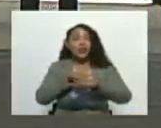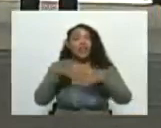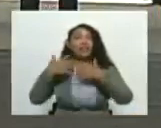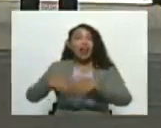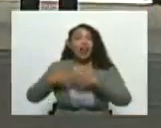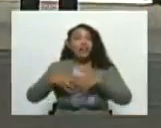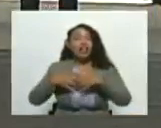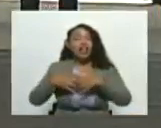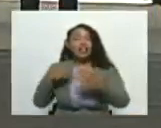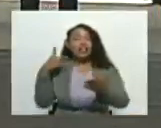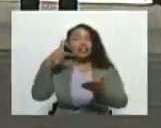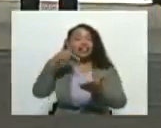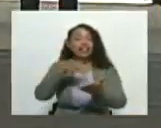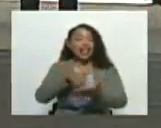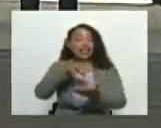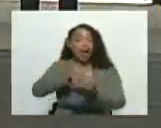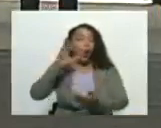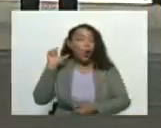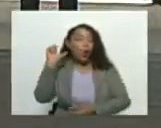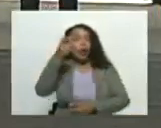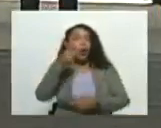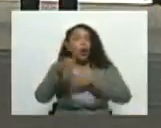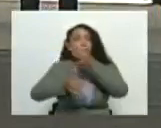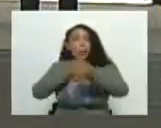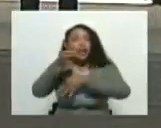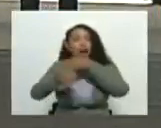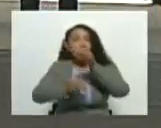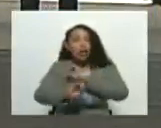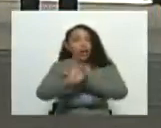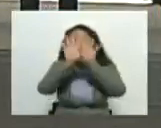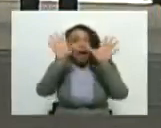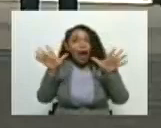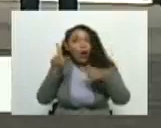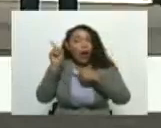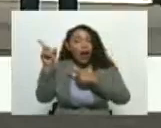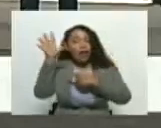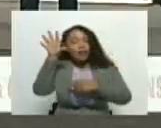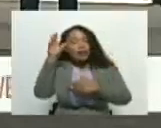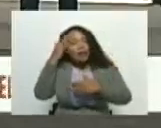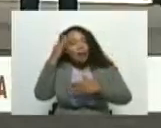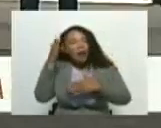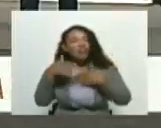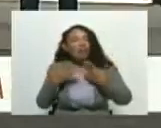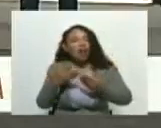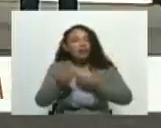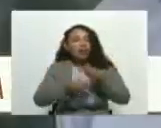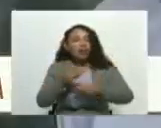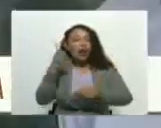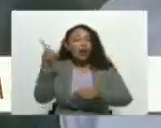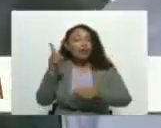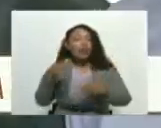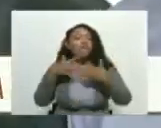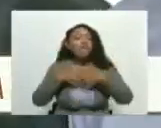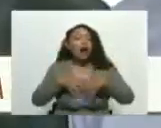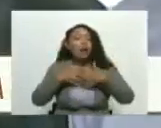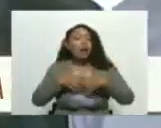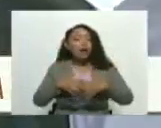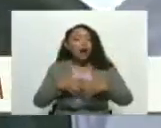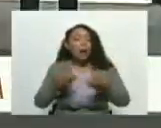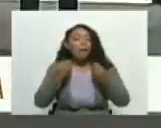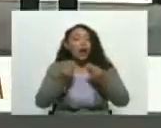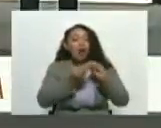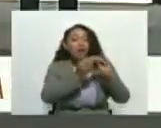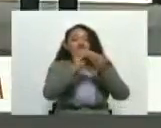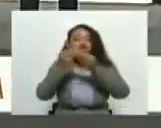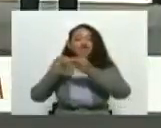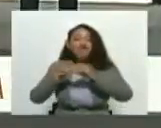y estamos diciendo justamente, Hipólito, que ahí está una fábrica para la realización